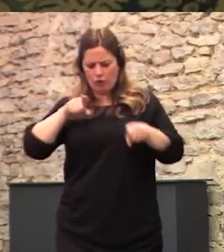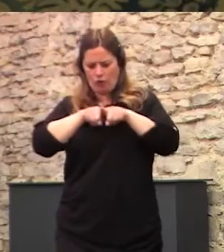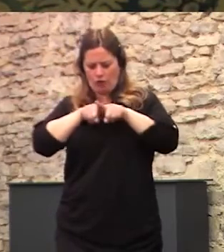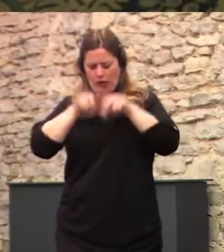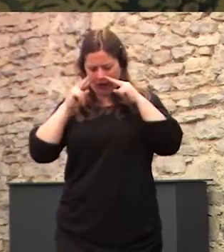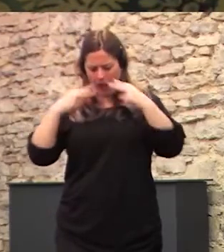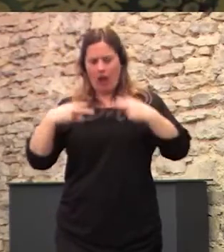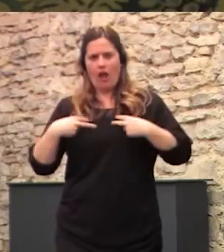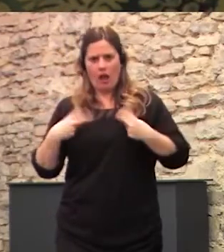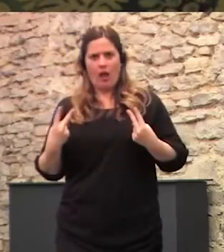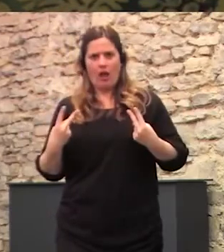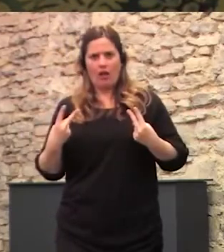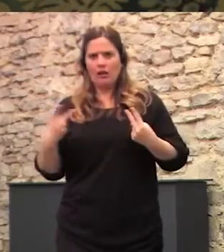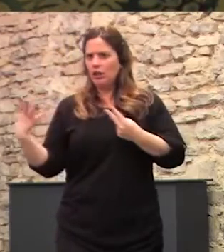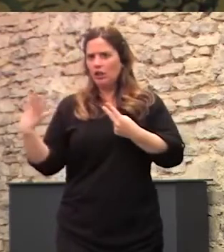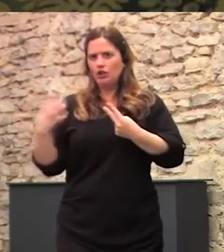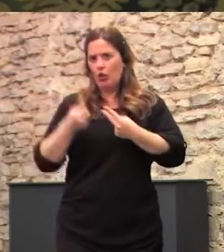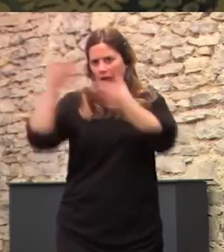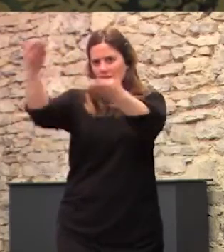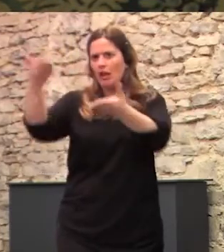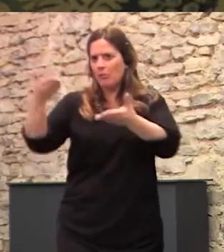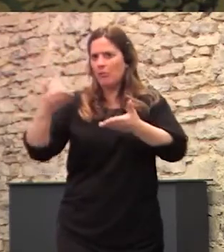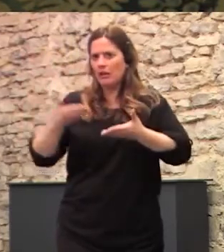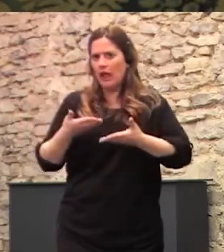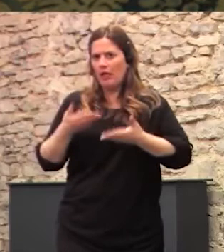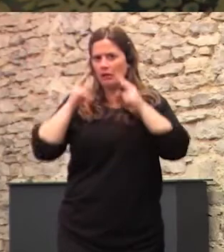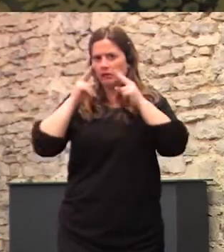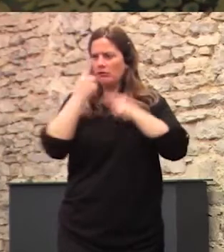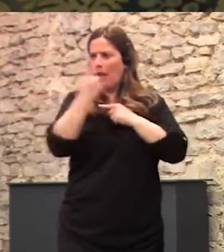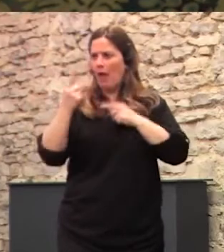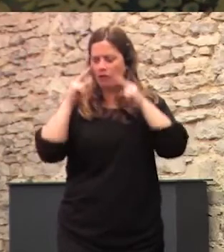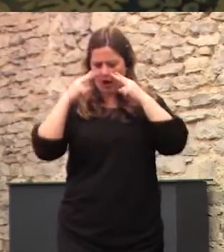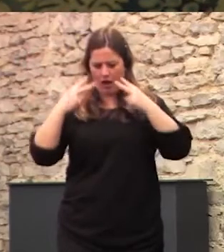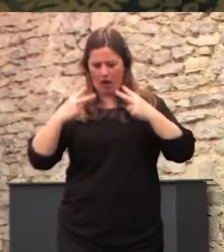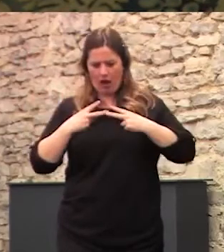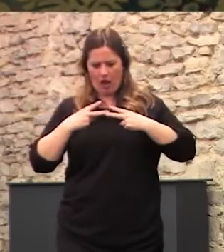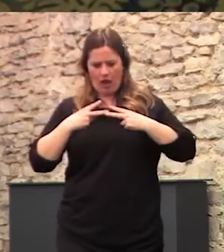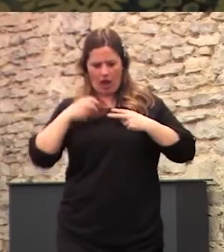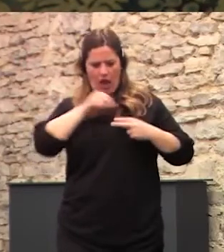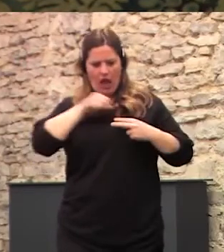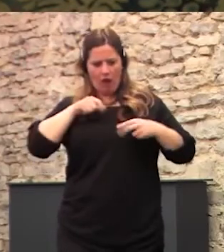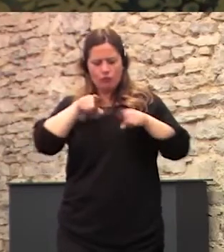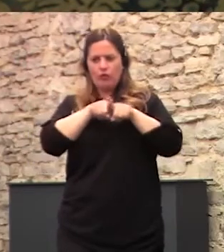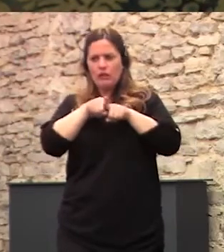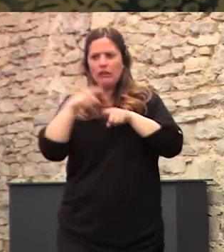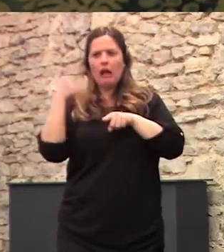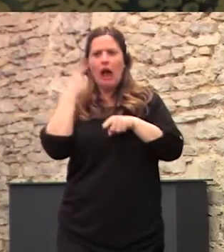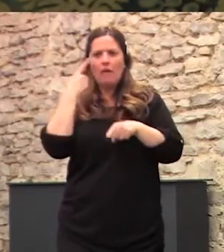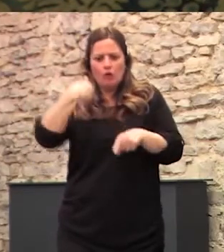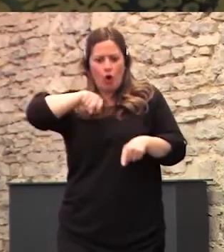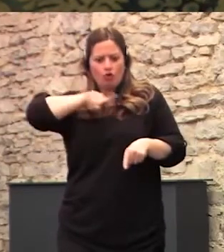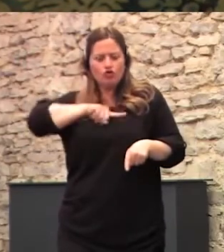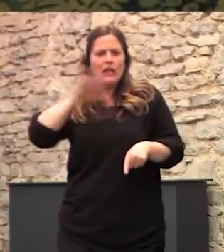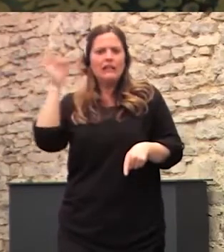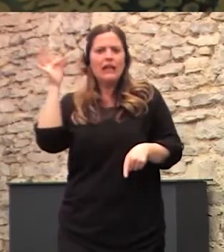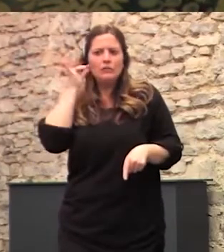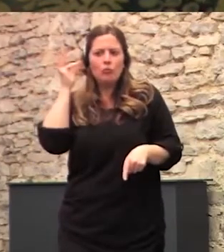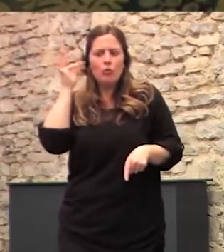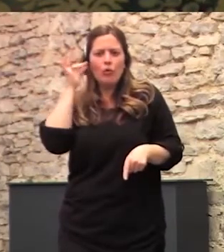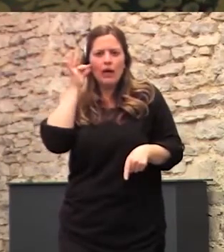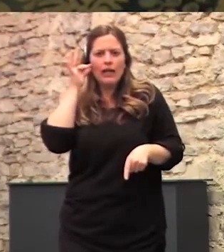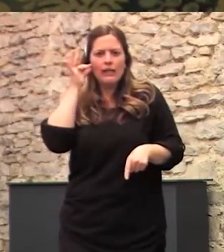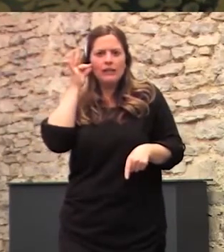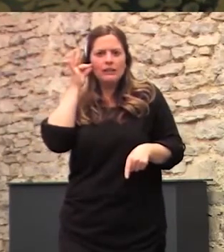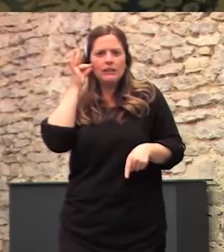estamos invitadas todas a hacer esta autocrítica, ¿eh?, de que cómo estamos nosotras, las mujeres, reproduciendo